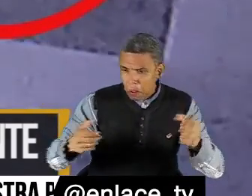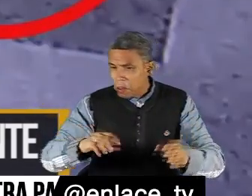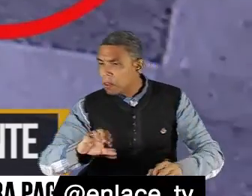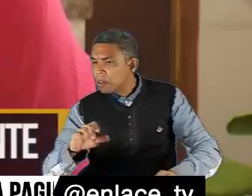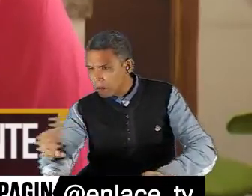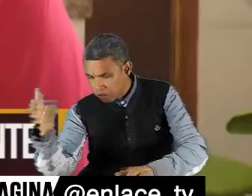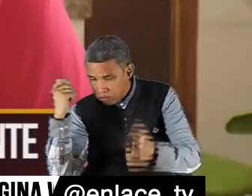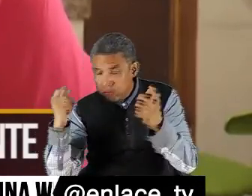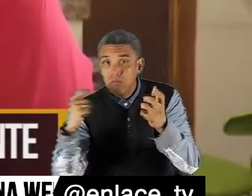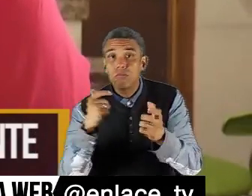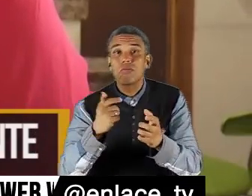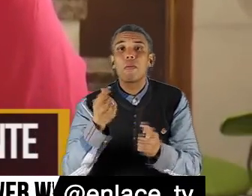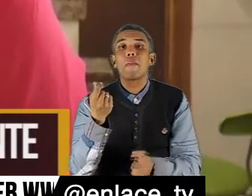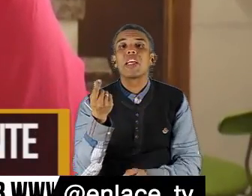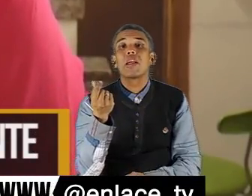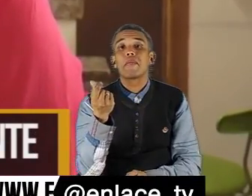caja